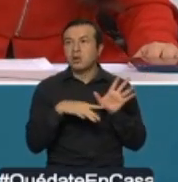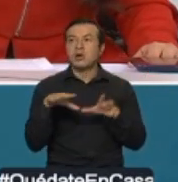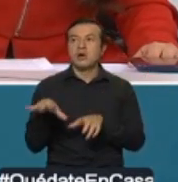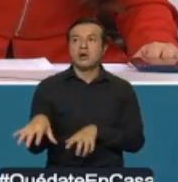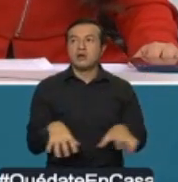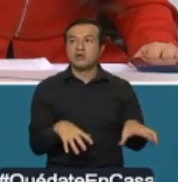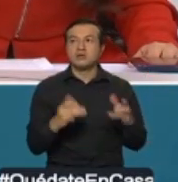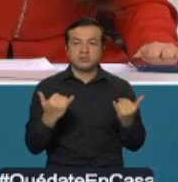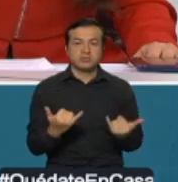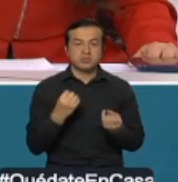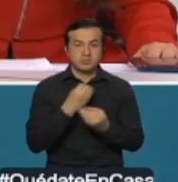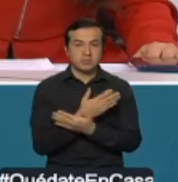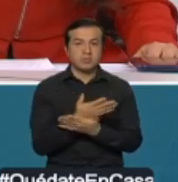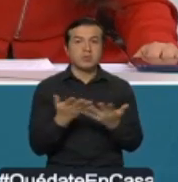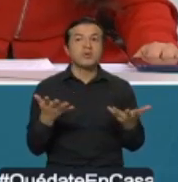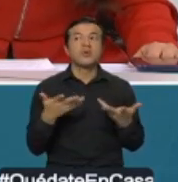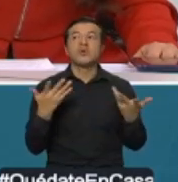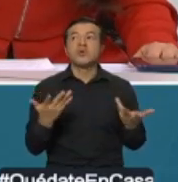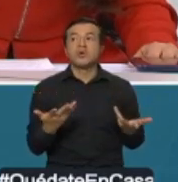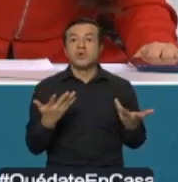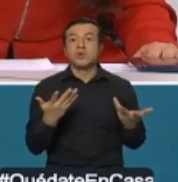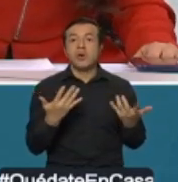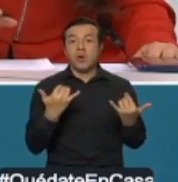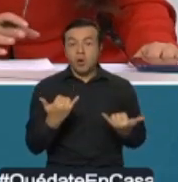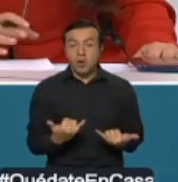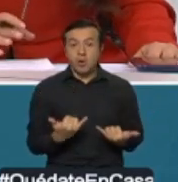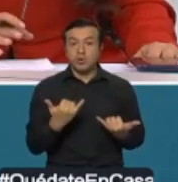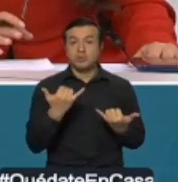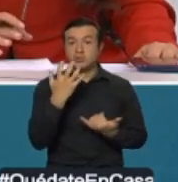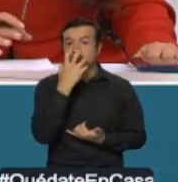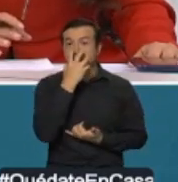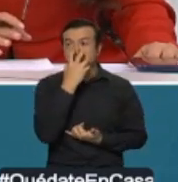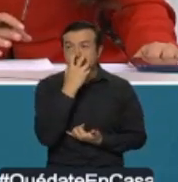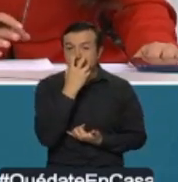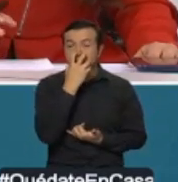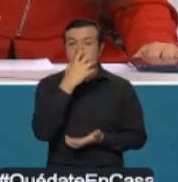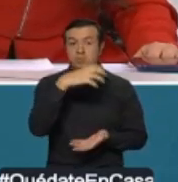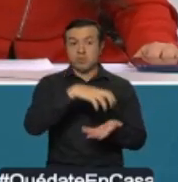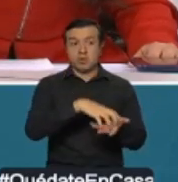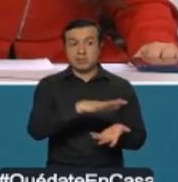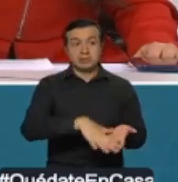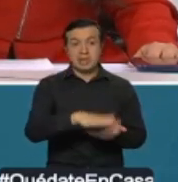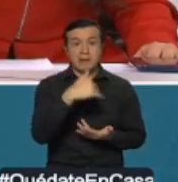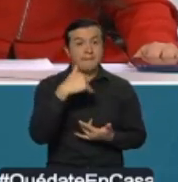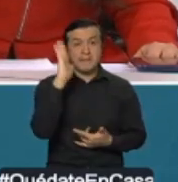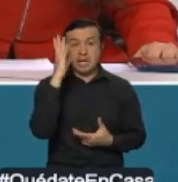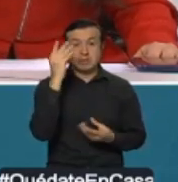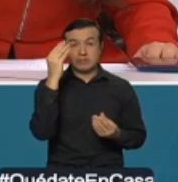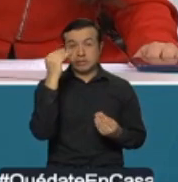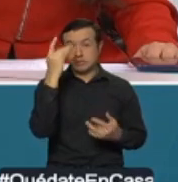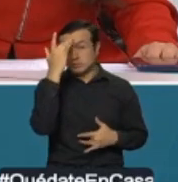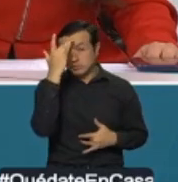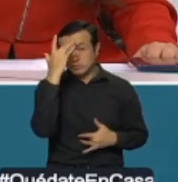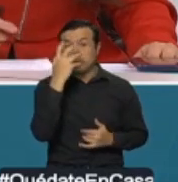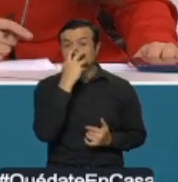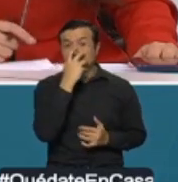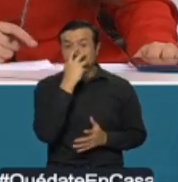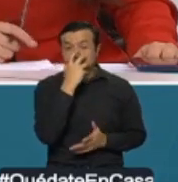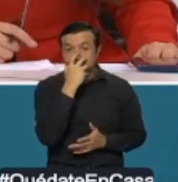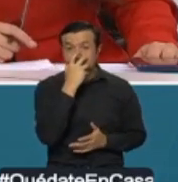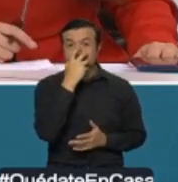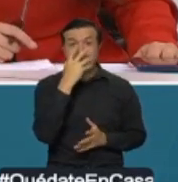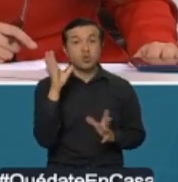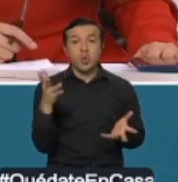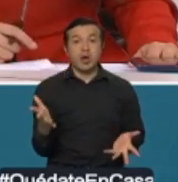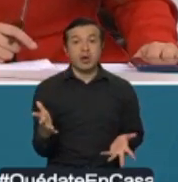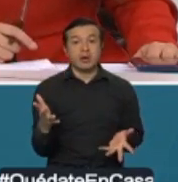están tomando en este momento para evitar la escasez de oxígeno, principalmente en las provincias en donde existen más casos de coronavirus?